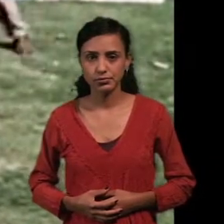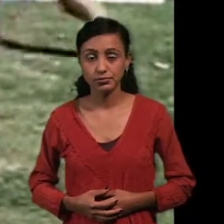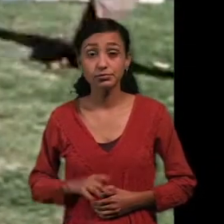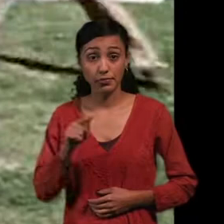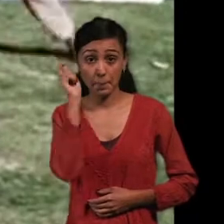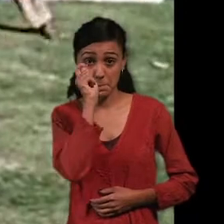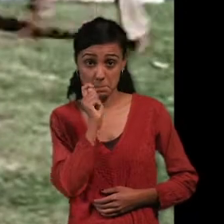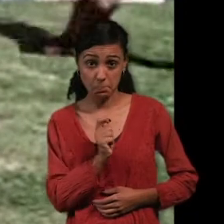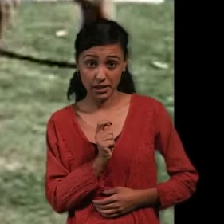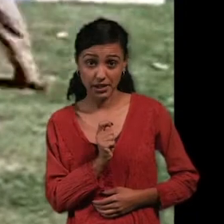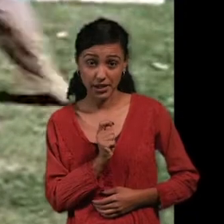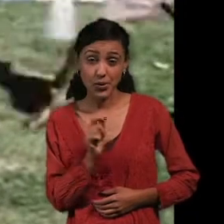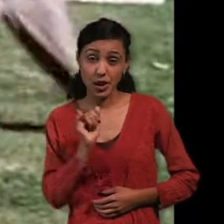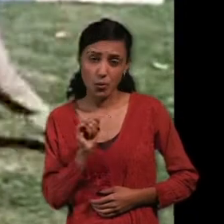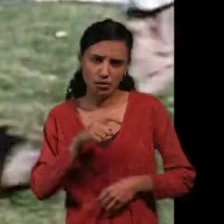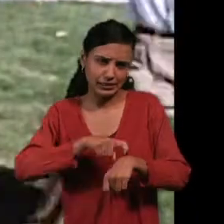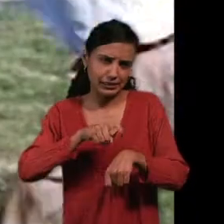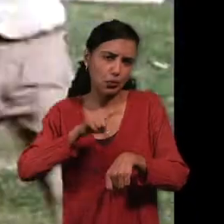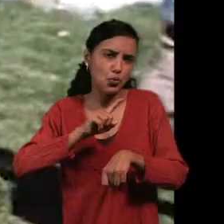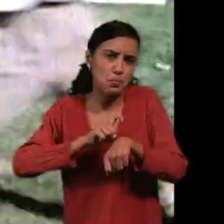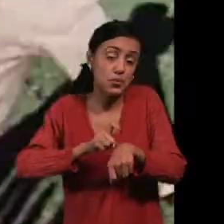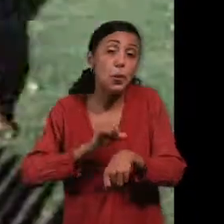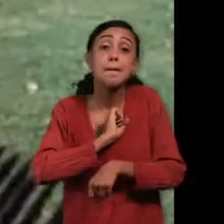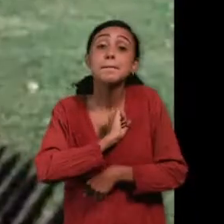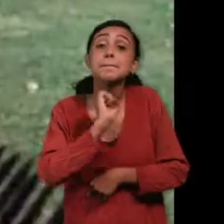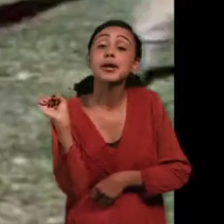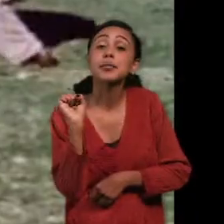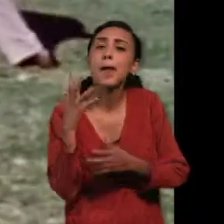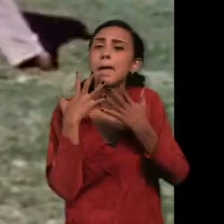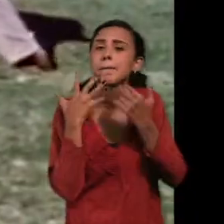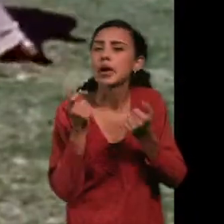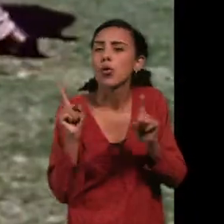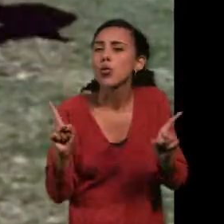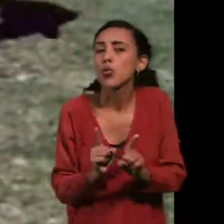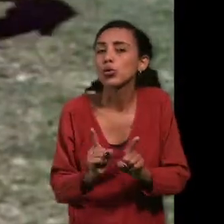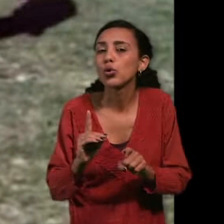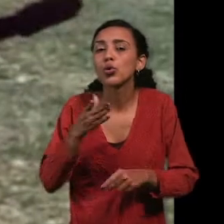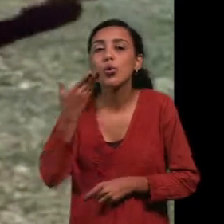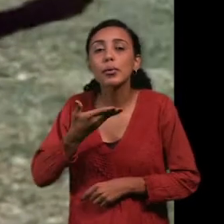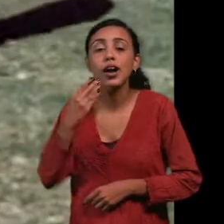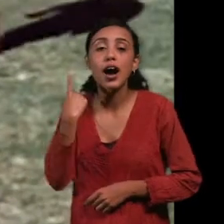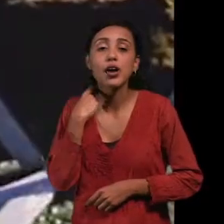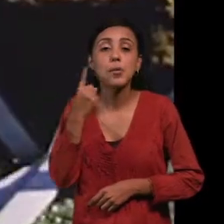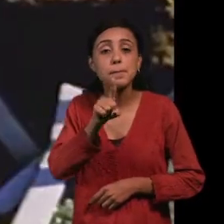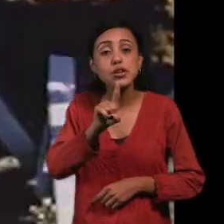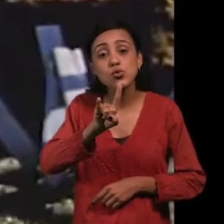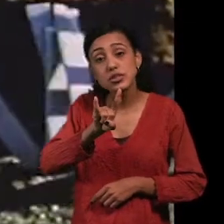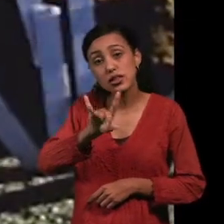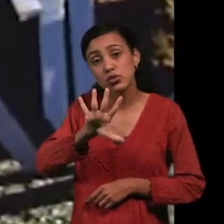Esta película, animada de 9 minutos, obtuvo premio Oscar a mejor corto documental en el año